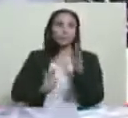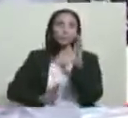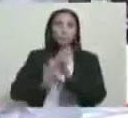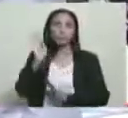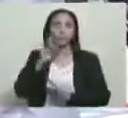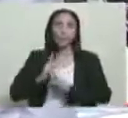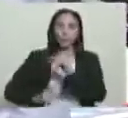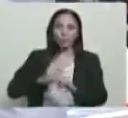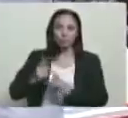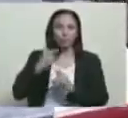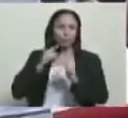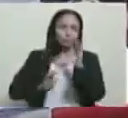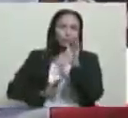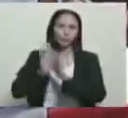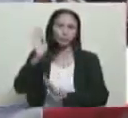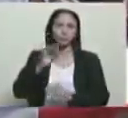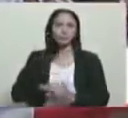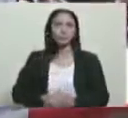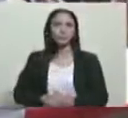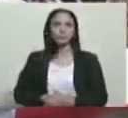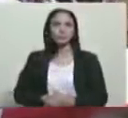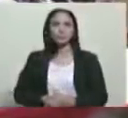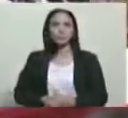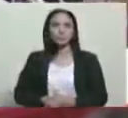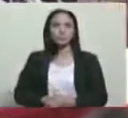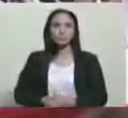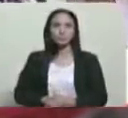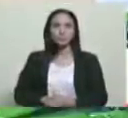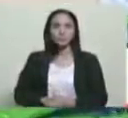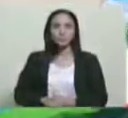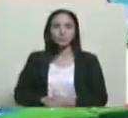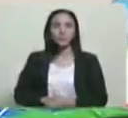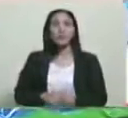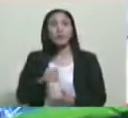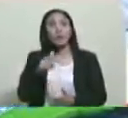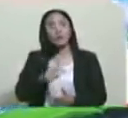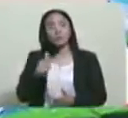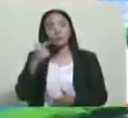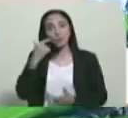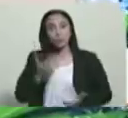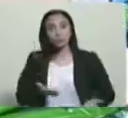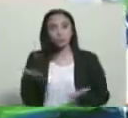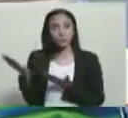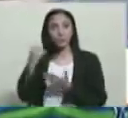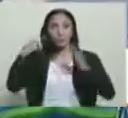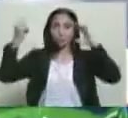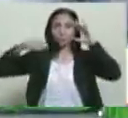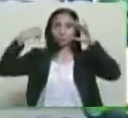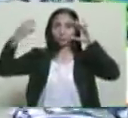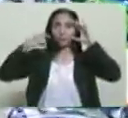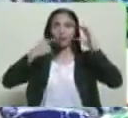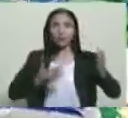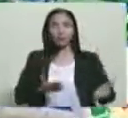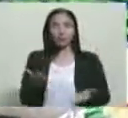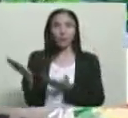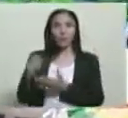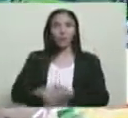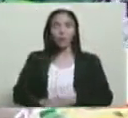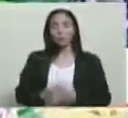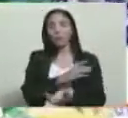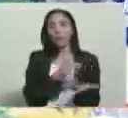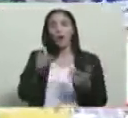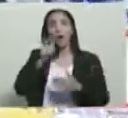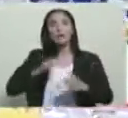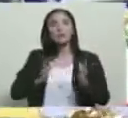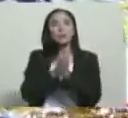que contribuye al potencial productivo del país. En esta oportunidad, presidente, estamos nosotros acá en el